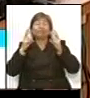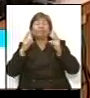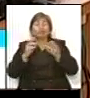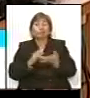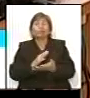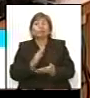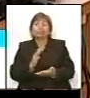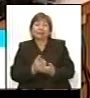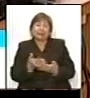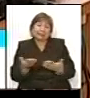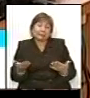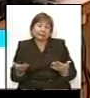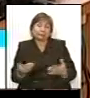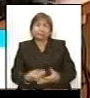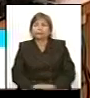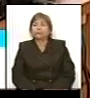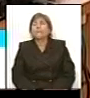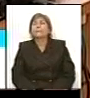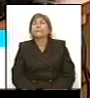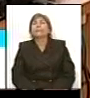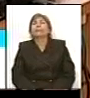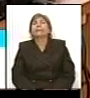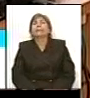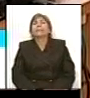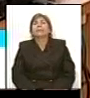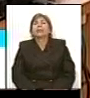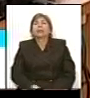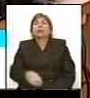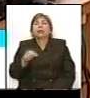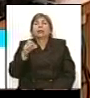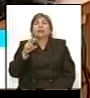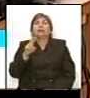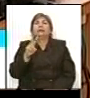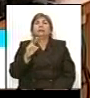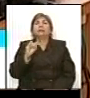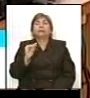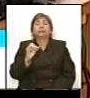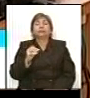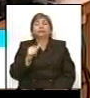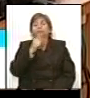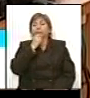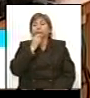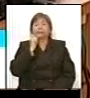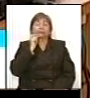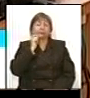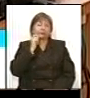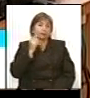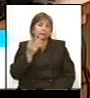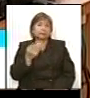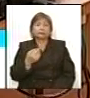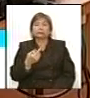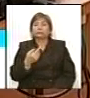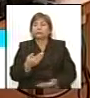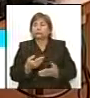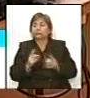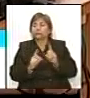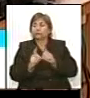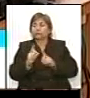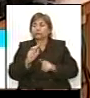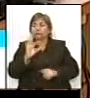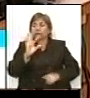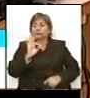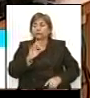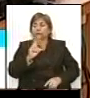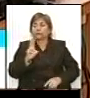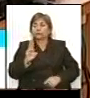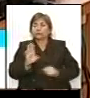Bueno, el predio de sobre propiedad privada, ya le hemos comentado que vamos a trabajar respecto al tema de la 1192.